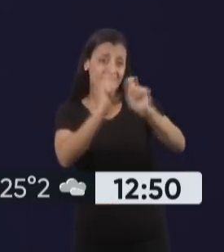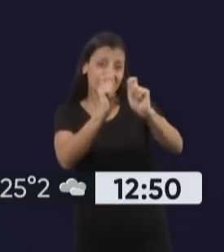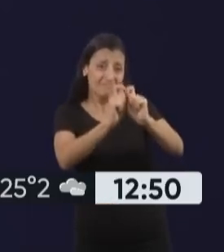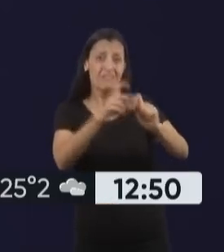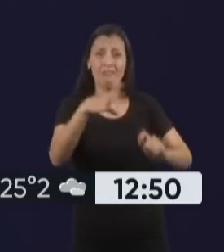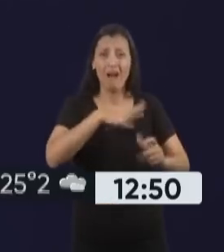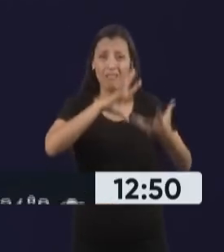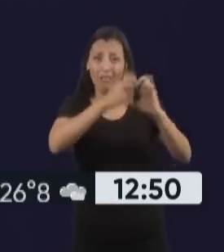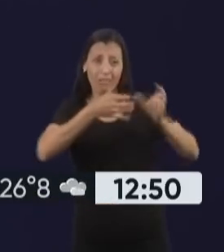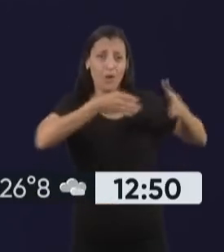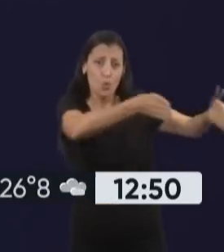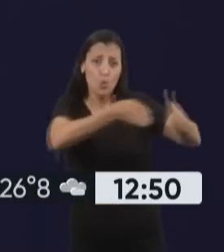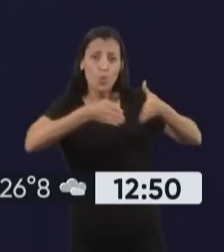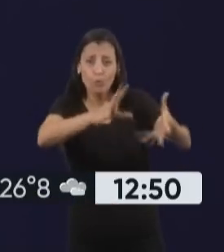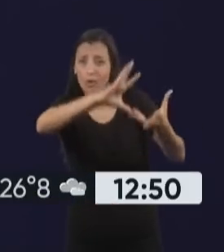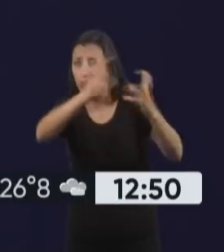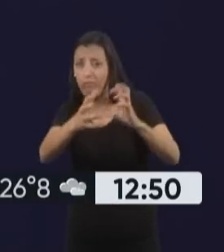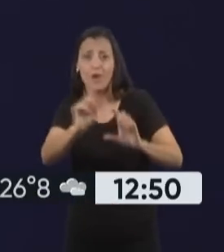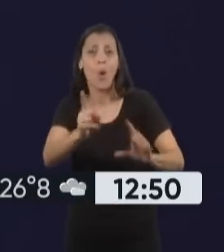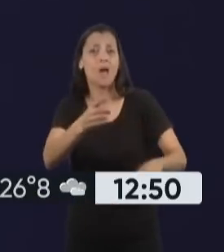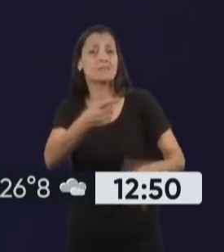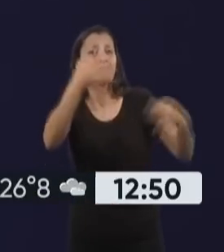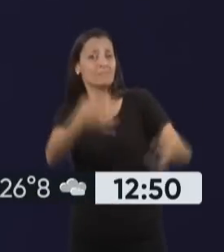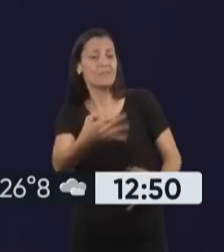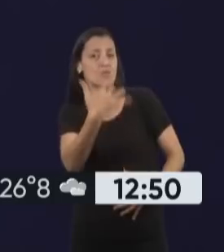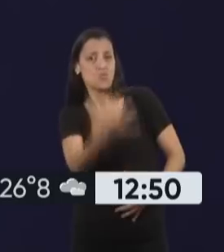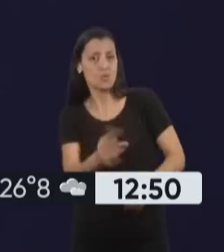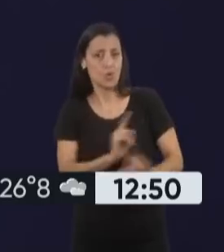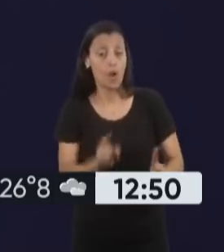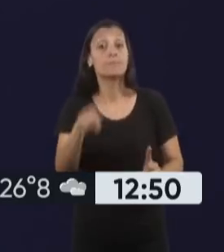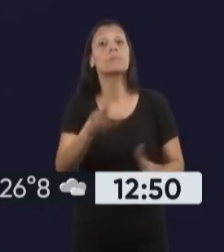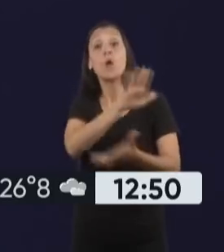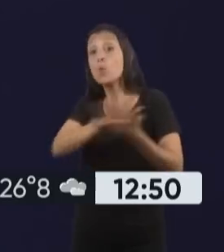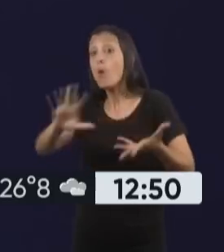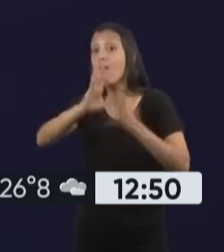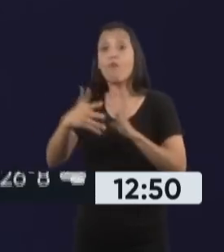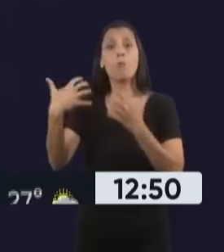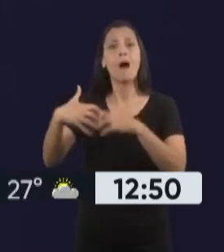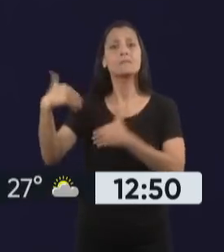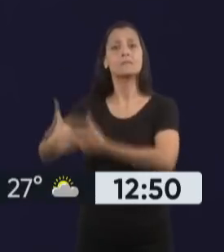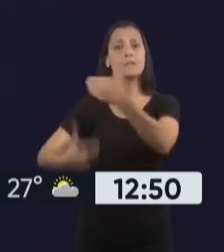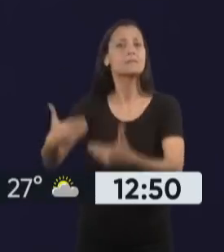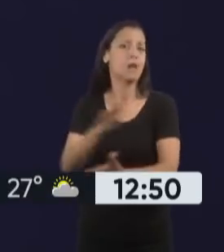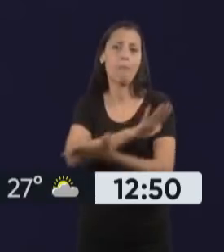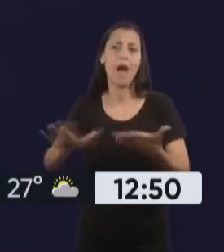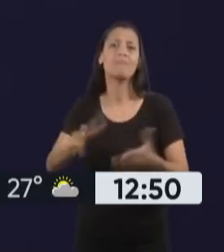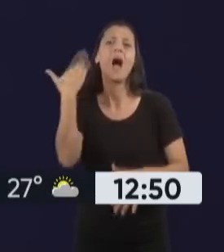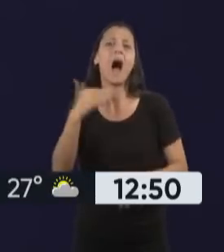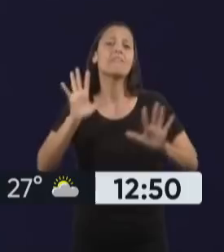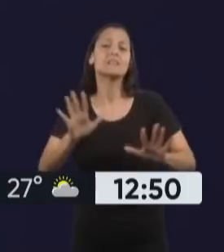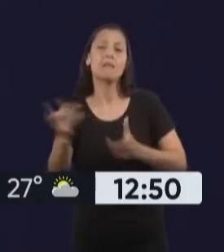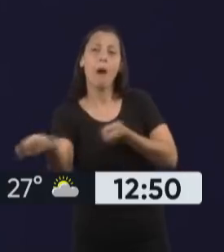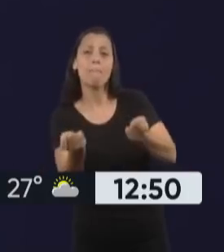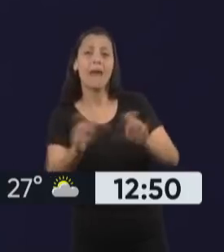las diferentes rutas. Este nuevo sistema permite romper con una participación casi monopólica que hoy se